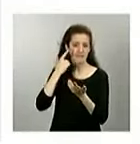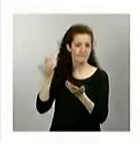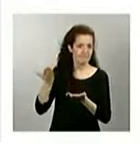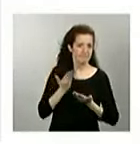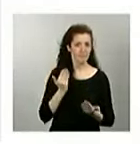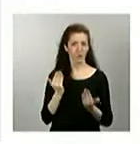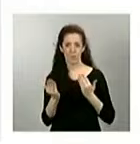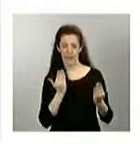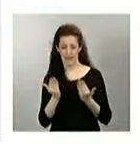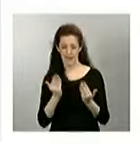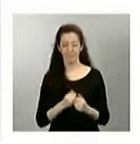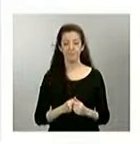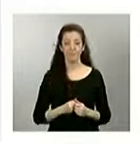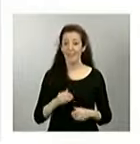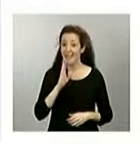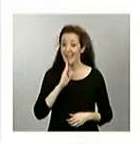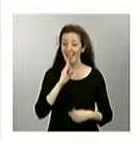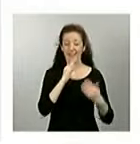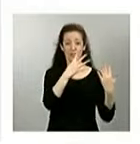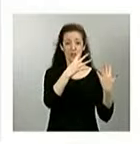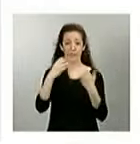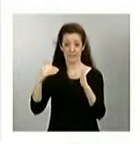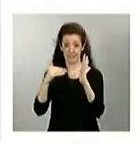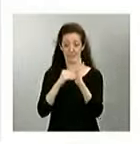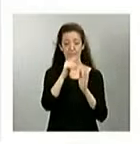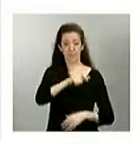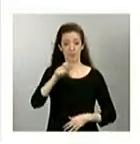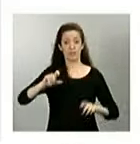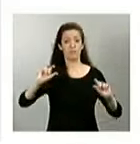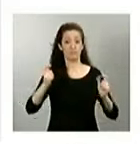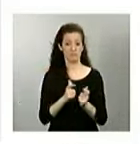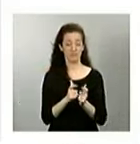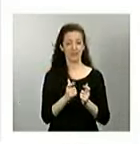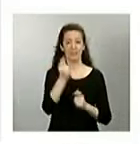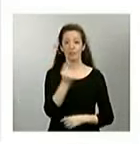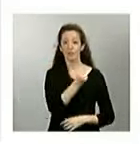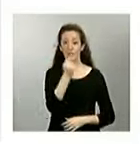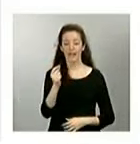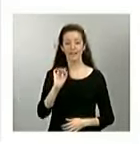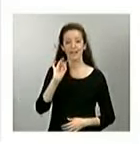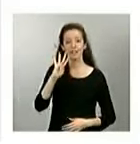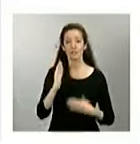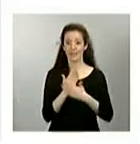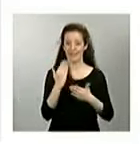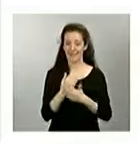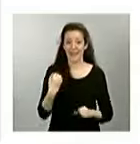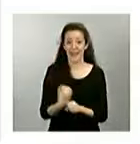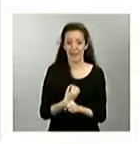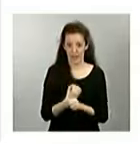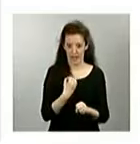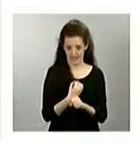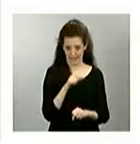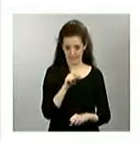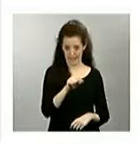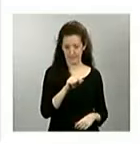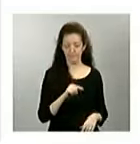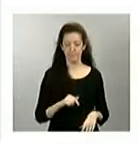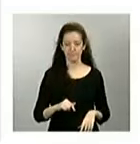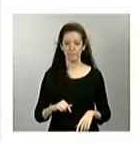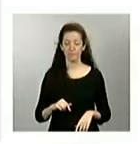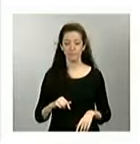que ha sido en 14 días laborales ha sido en 14 días laborales y si miramos hacia atrás podemos encontrar que es la